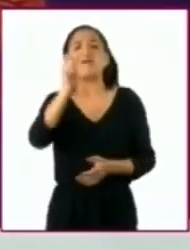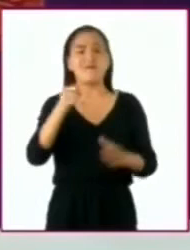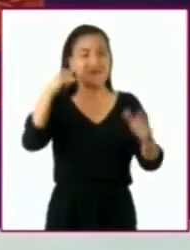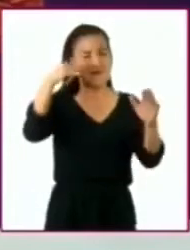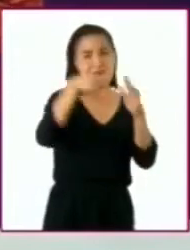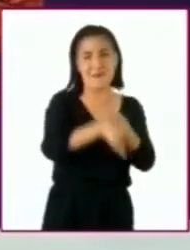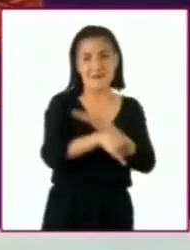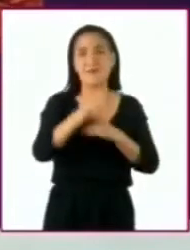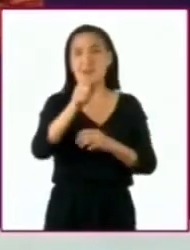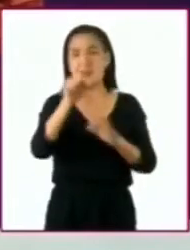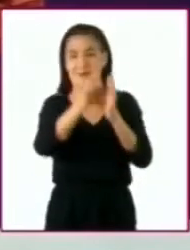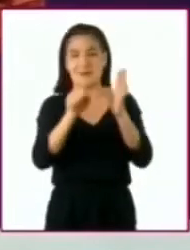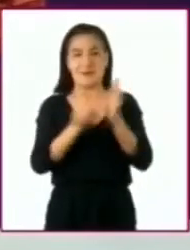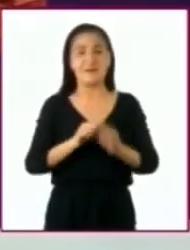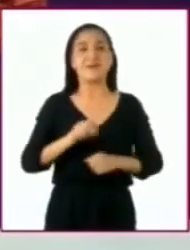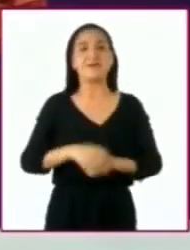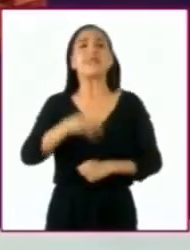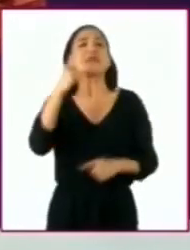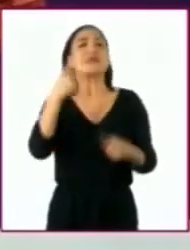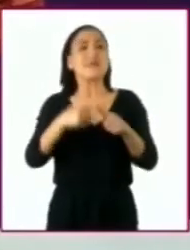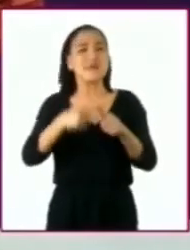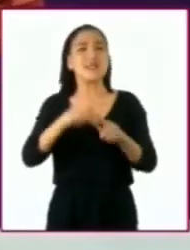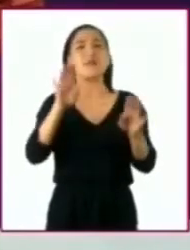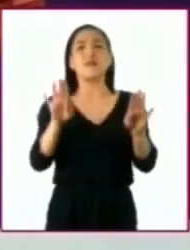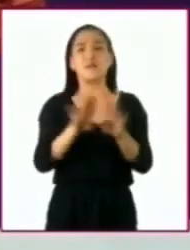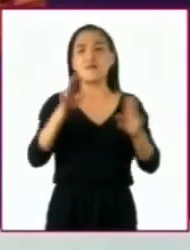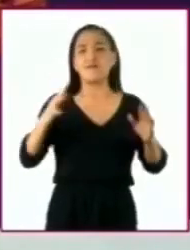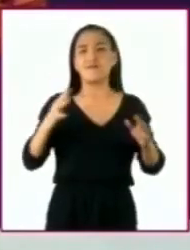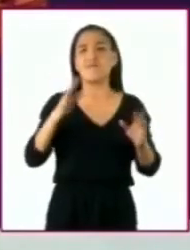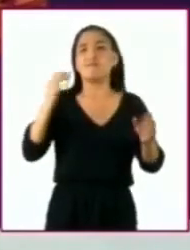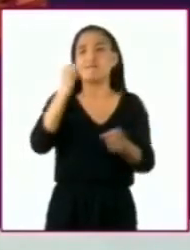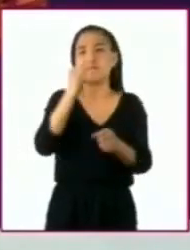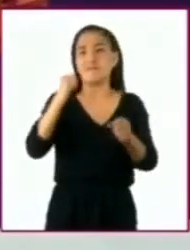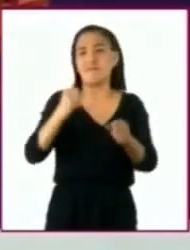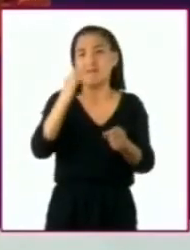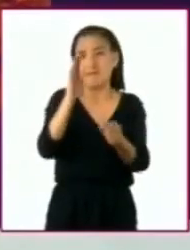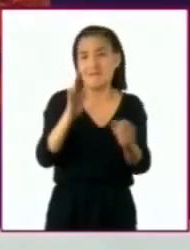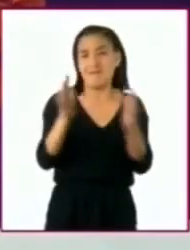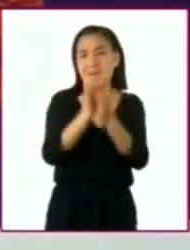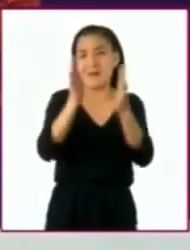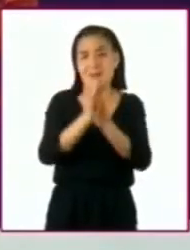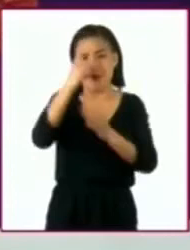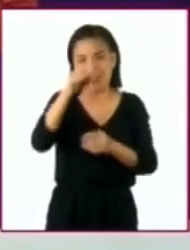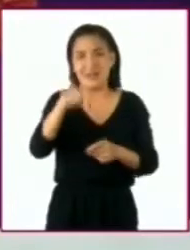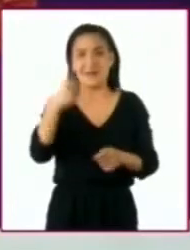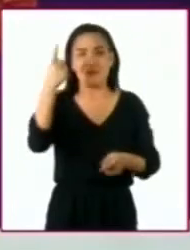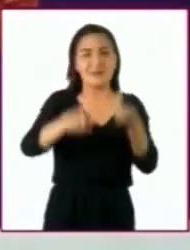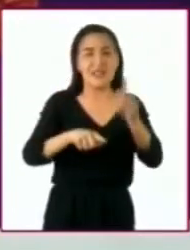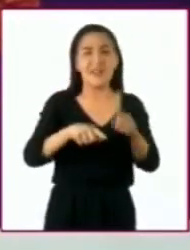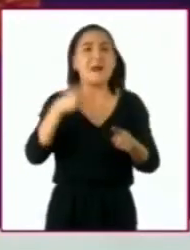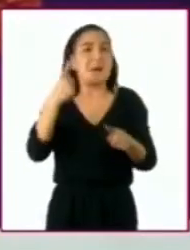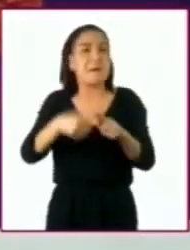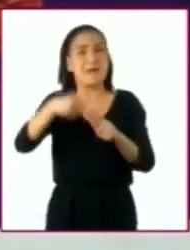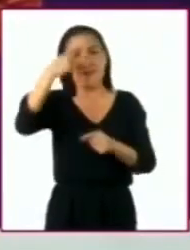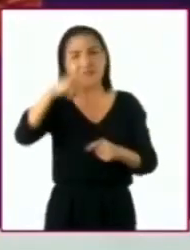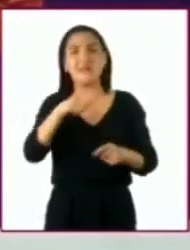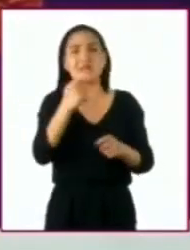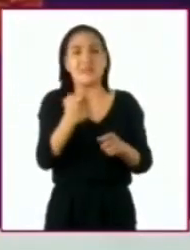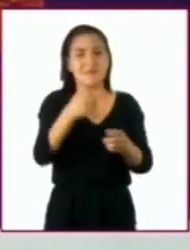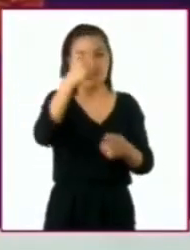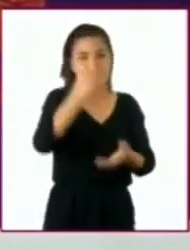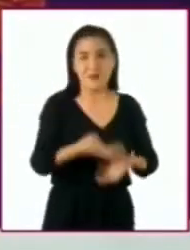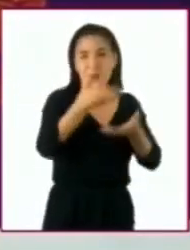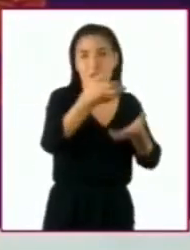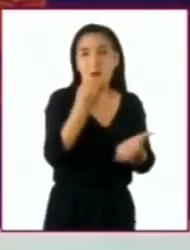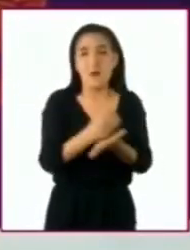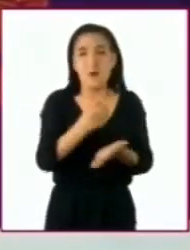sistema, quiénes participaban y qué función desempeñaban en la encomienda, para quién era lo recaudado, con qué